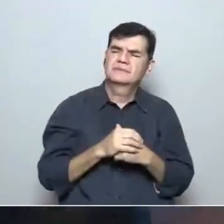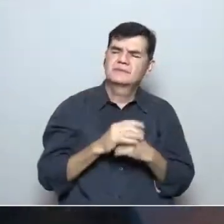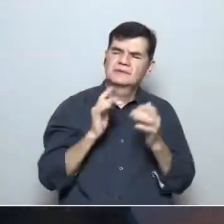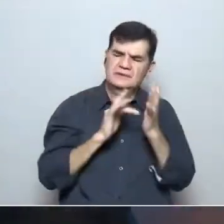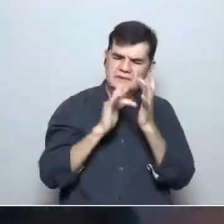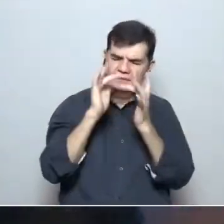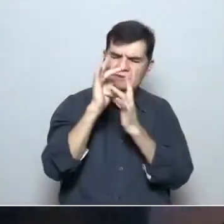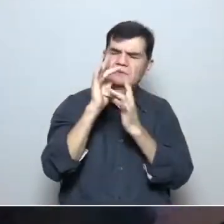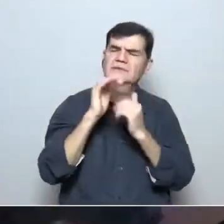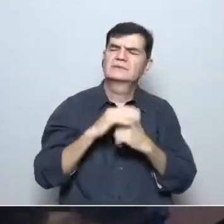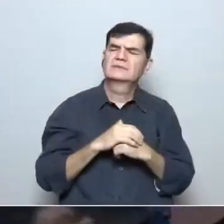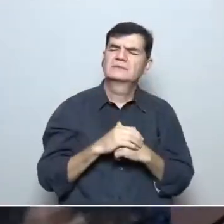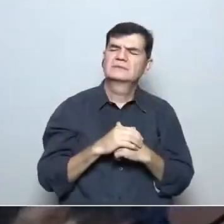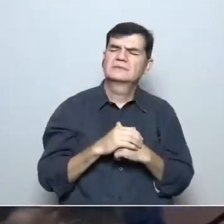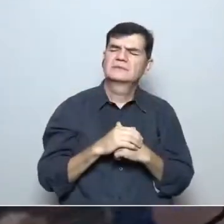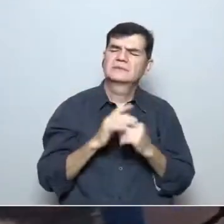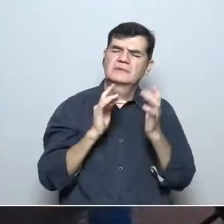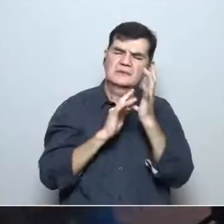Jesús.